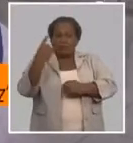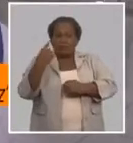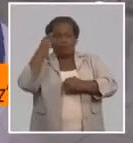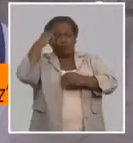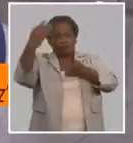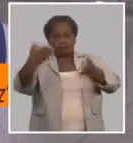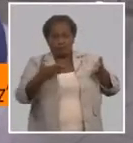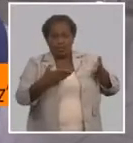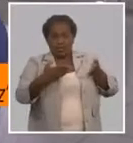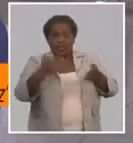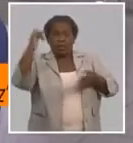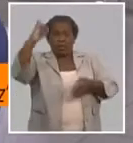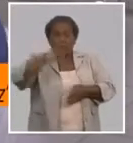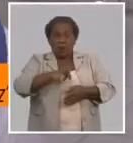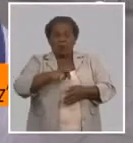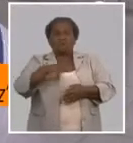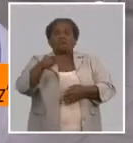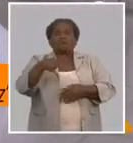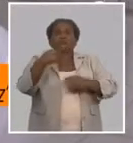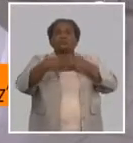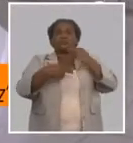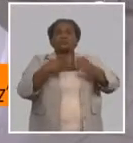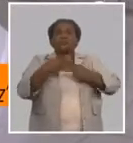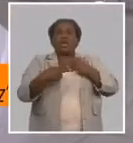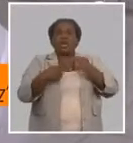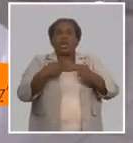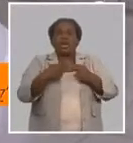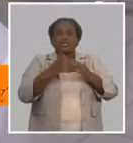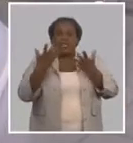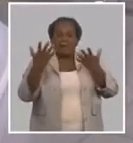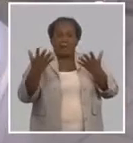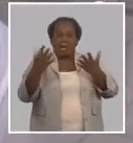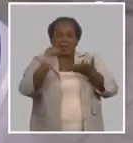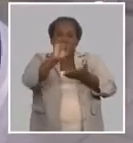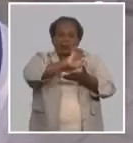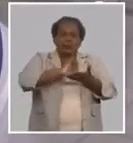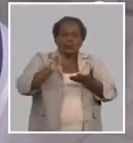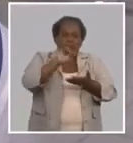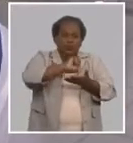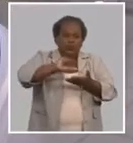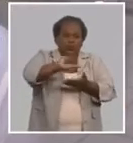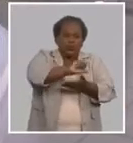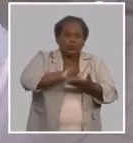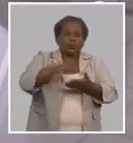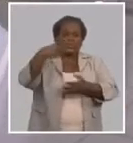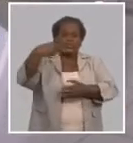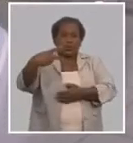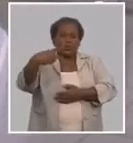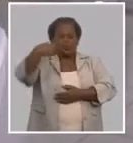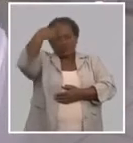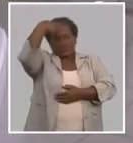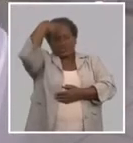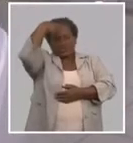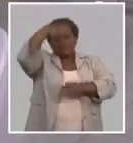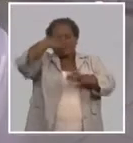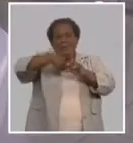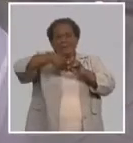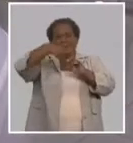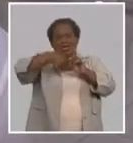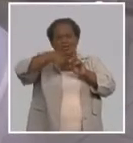recibimiento de vuelo se realiza la desinfección de las naves segundo anillo toma de temperatura